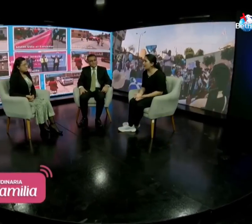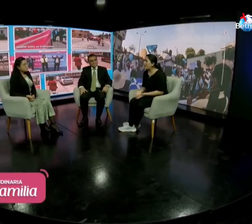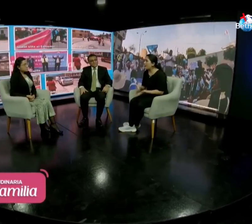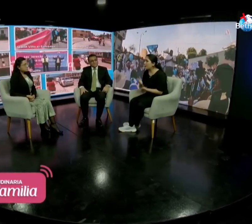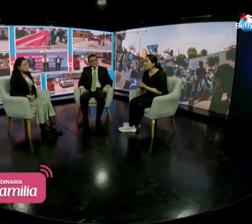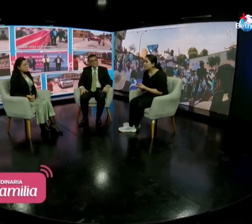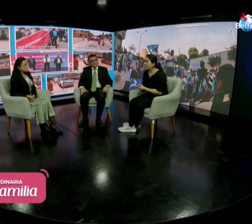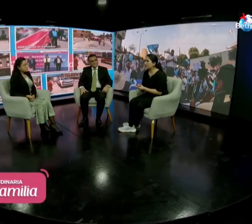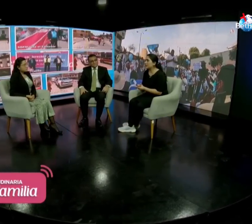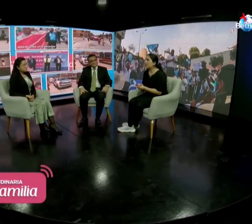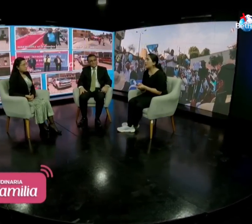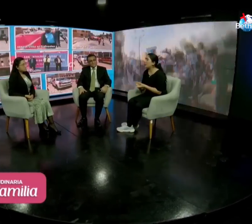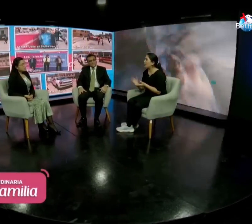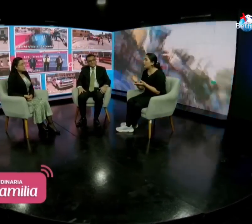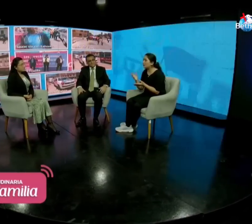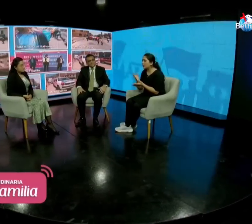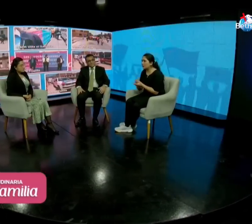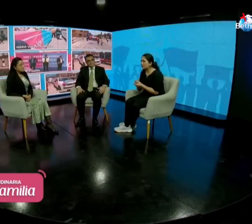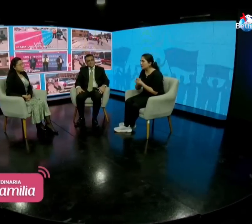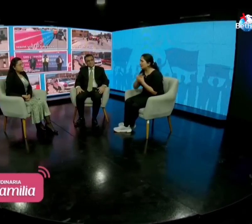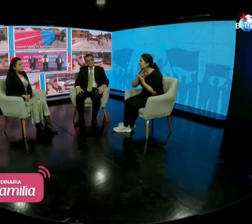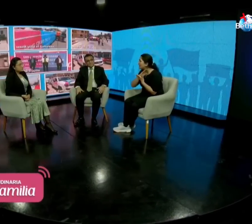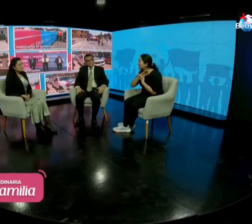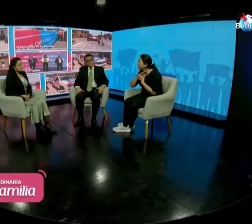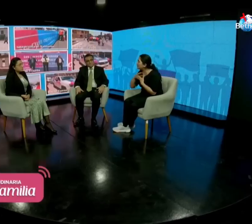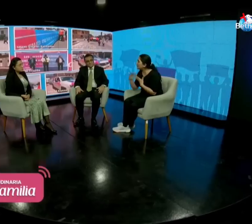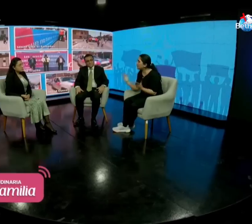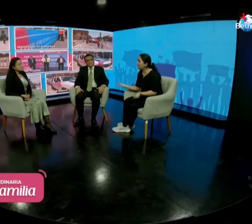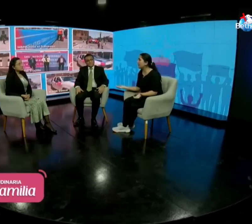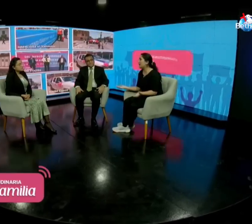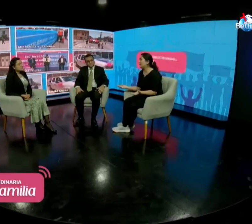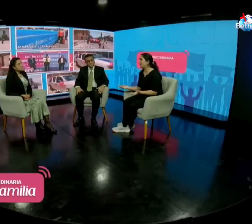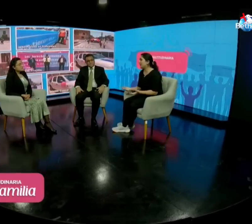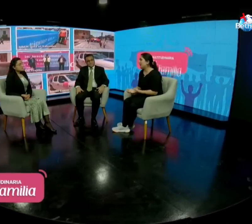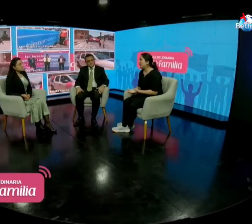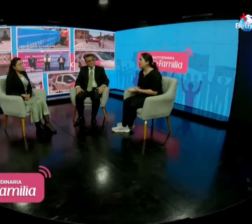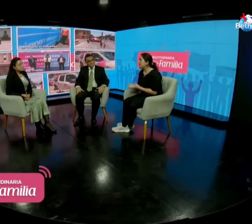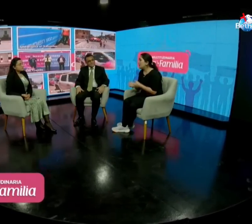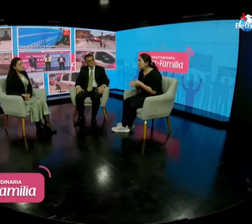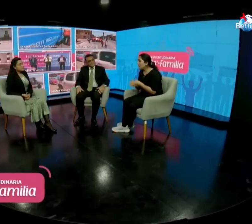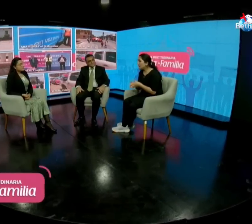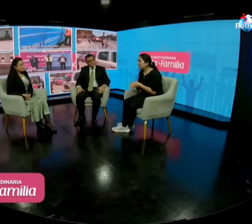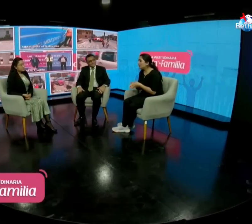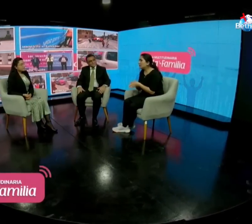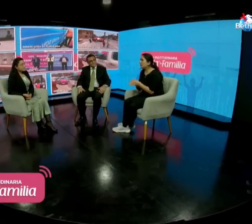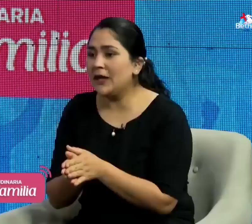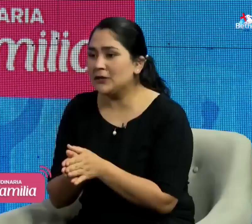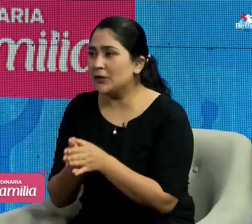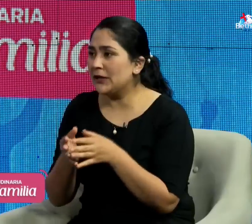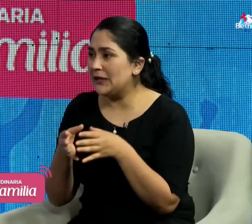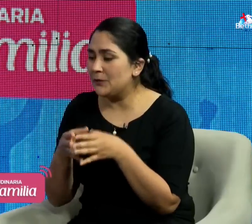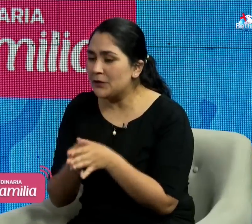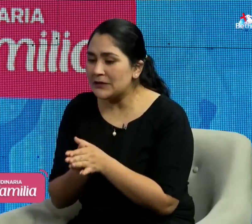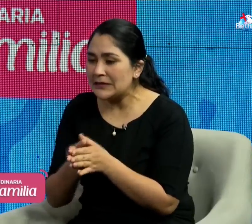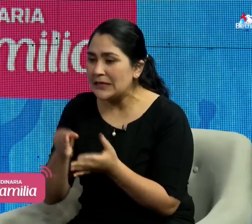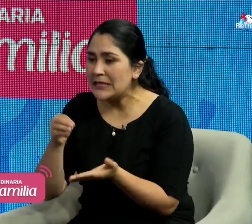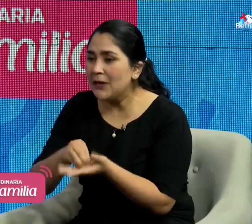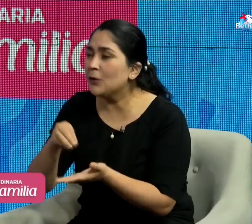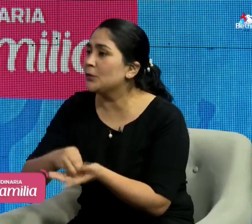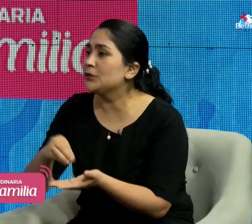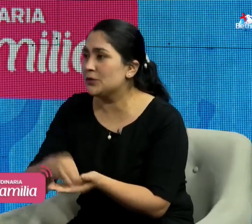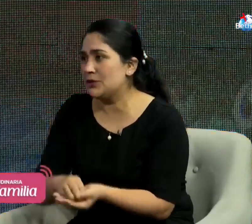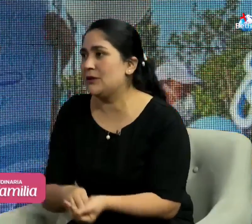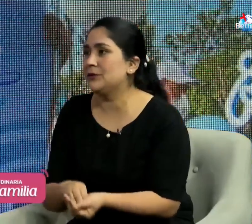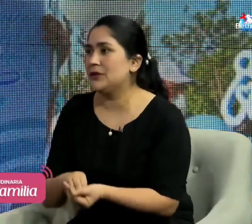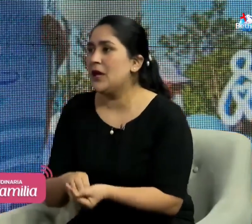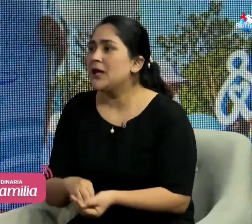depresiva. O sea, una violación o un tocamiento, o sea, te marca de por vida. Y hoy más que nunca, yo creo que el enemigo se ha ensañado